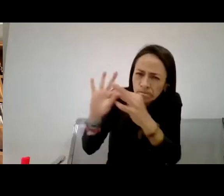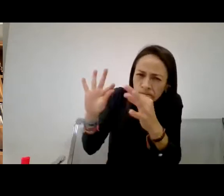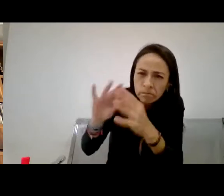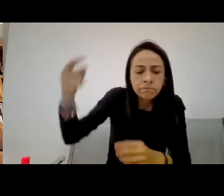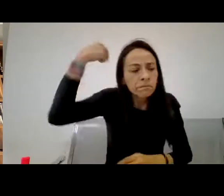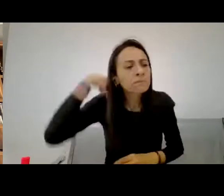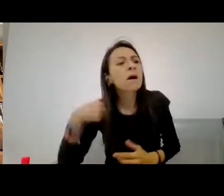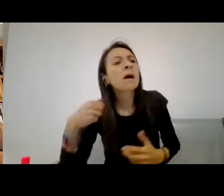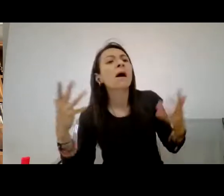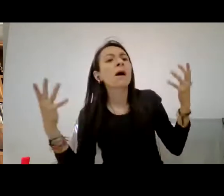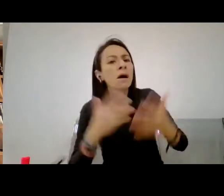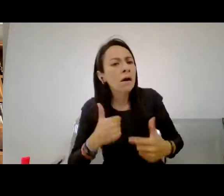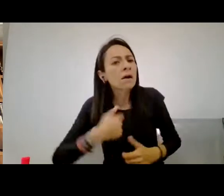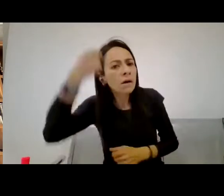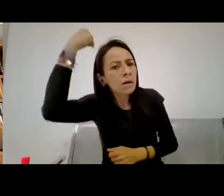otras como,